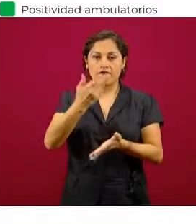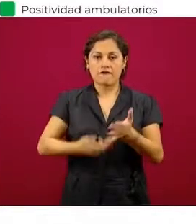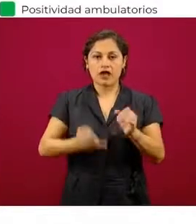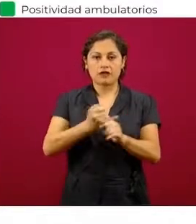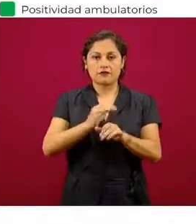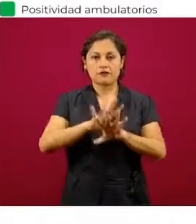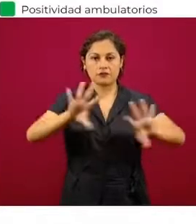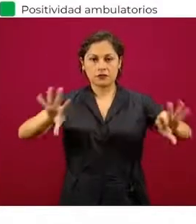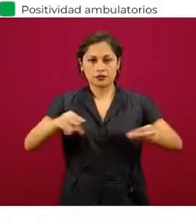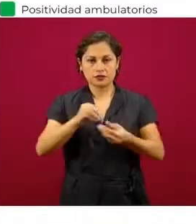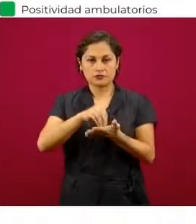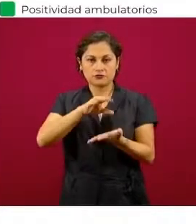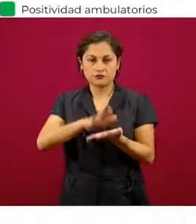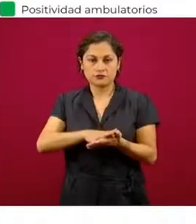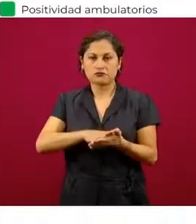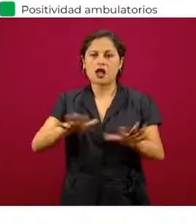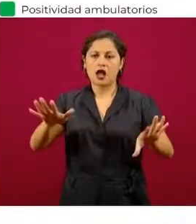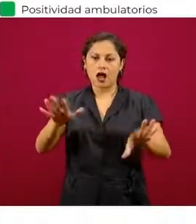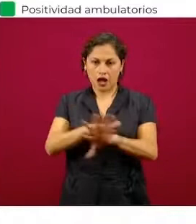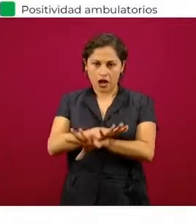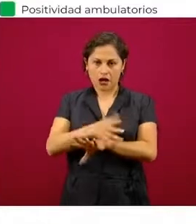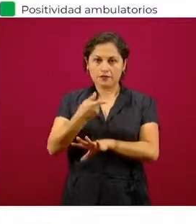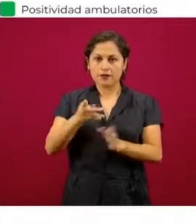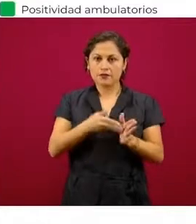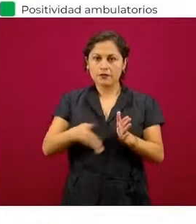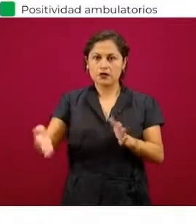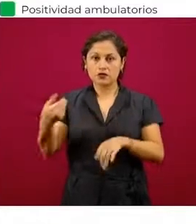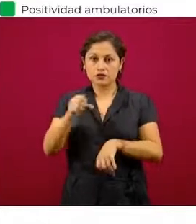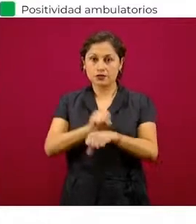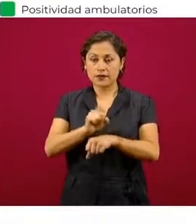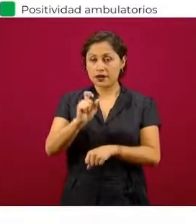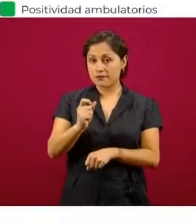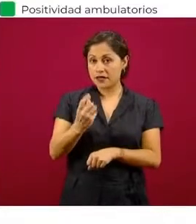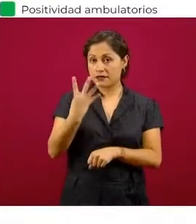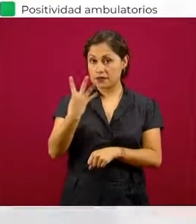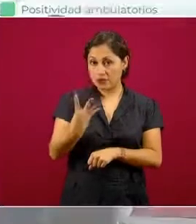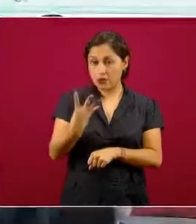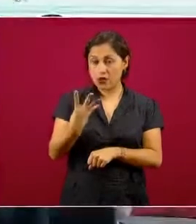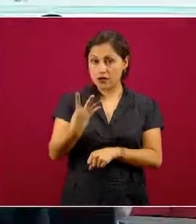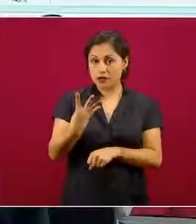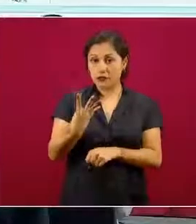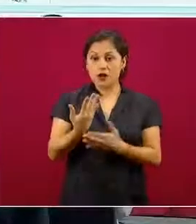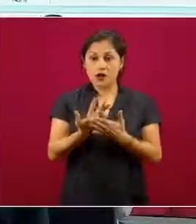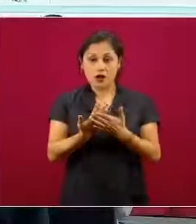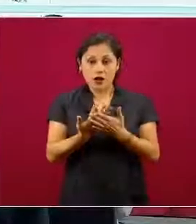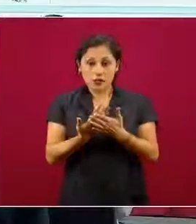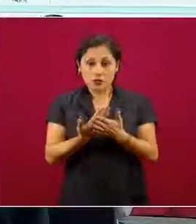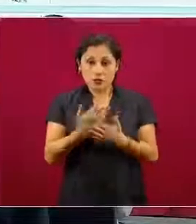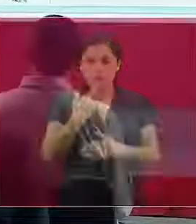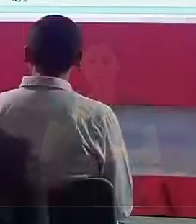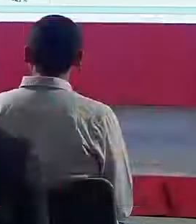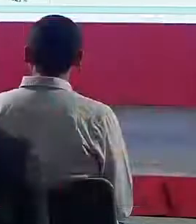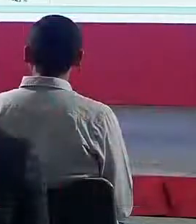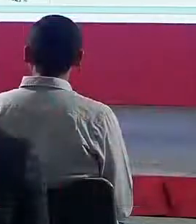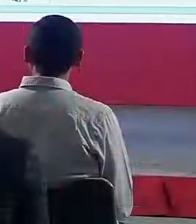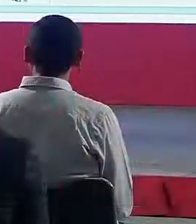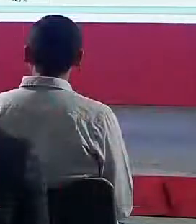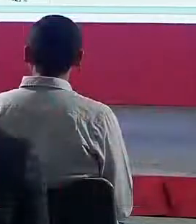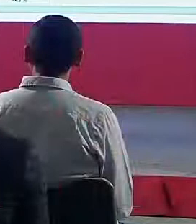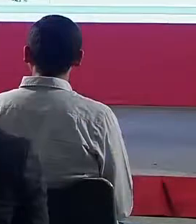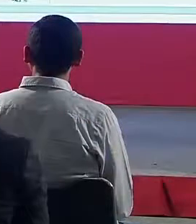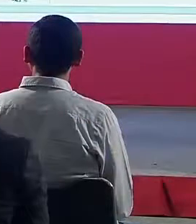la estabilidad que ya se da en la semana 24, donde ya casi no tenemos resultados pendientes, o son menos del 2% de